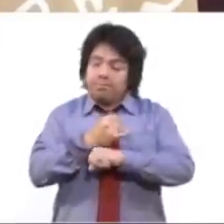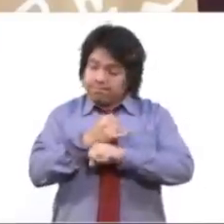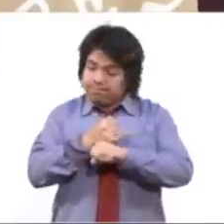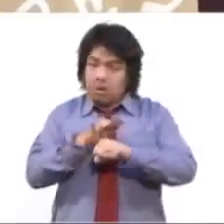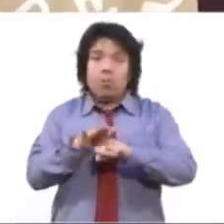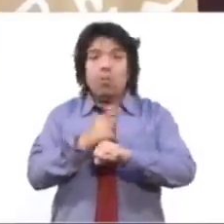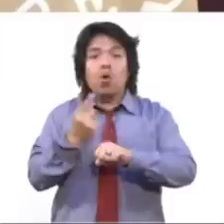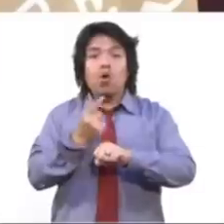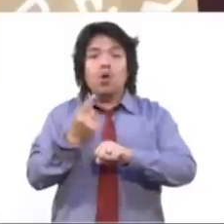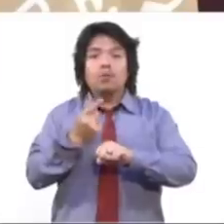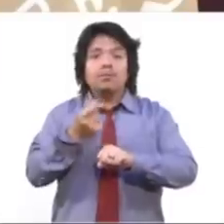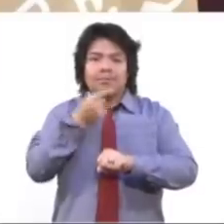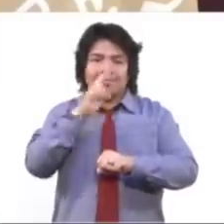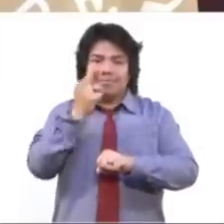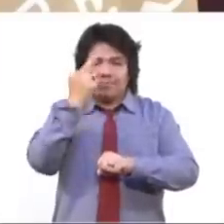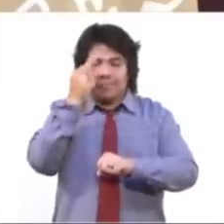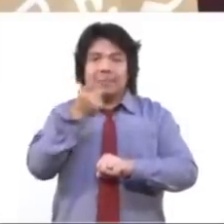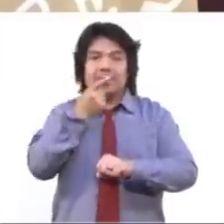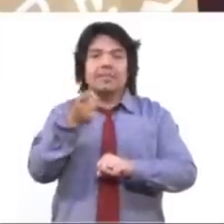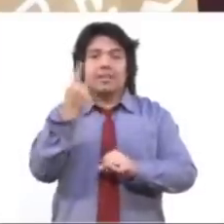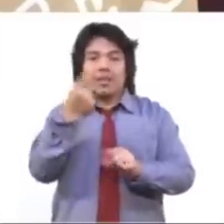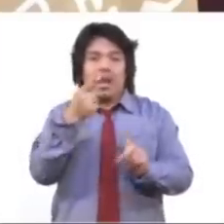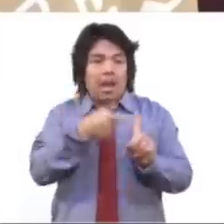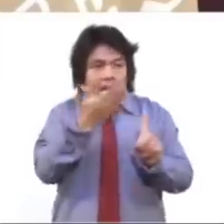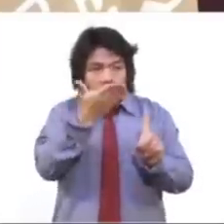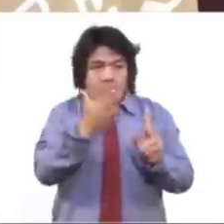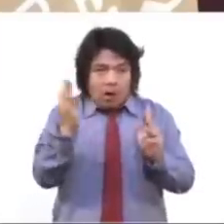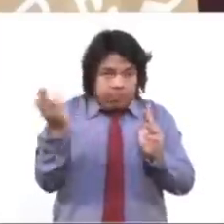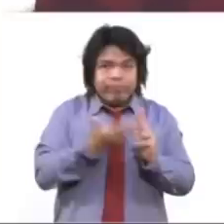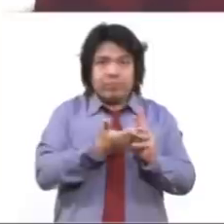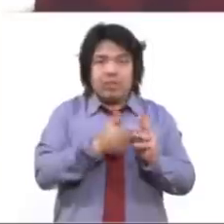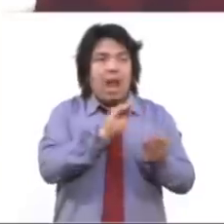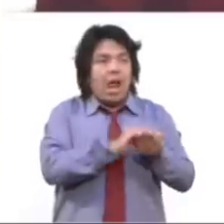Porque cuando hablamos de cero impunidad en feminicidios, hablamos de cero impunidad en feminicidios.